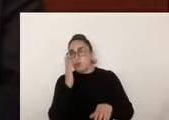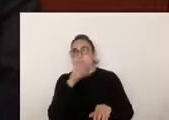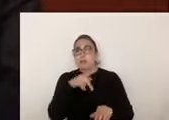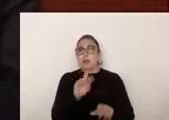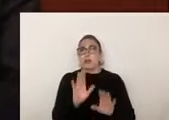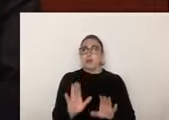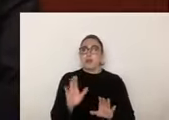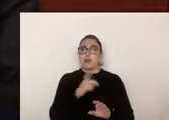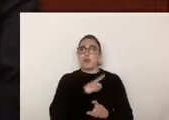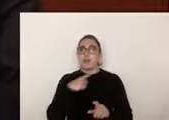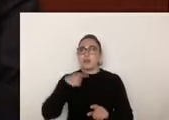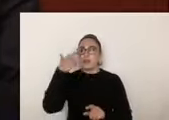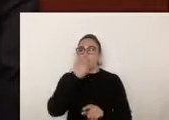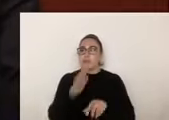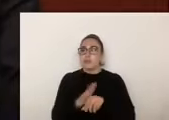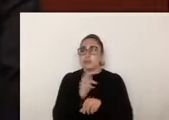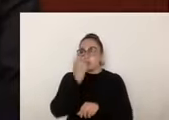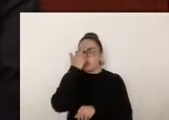ese